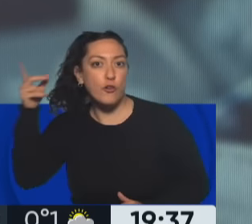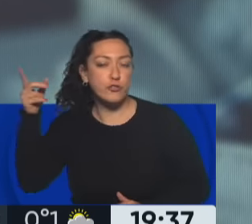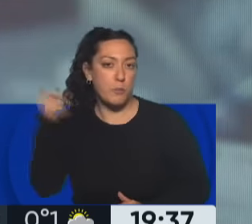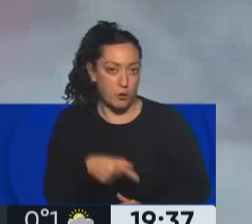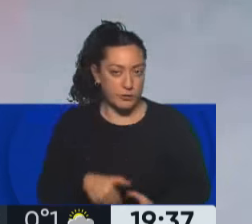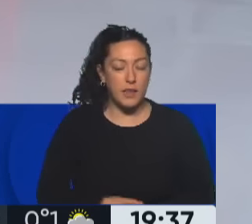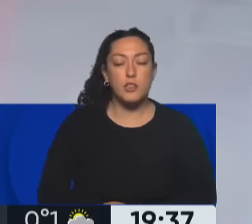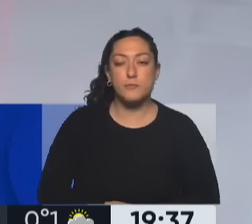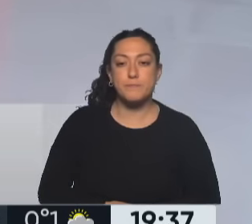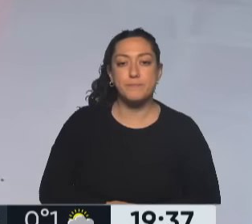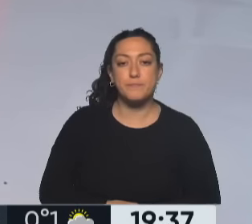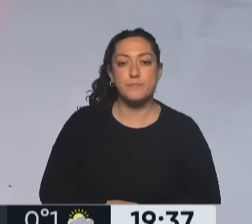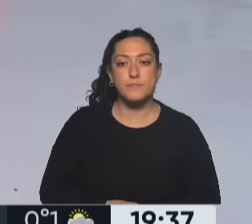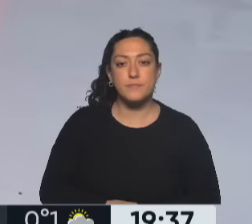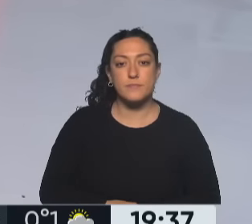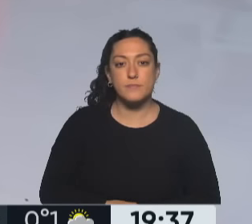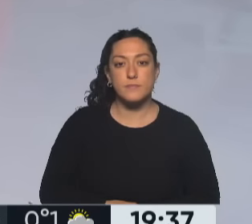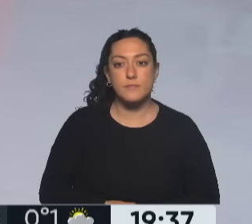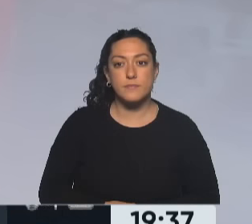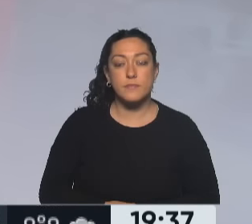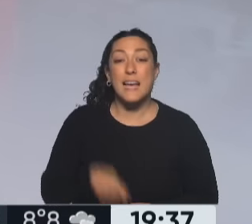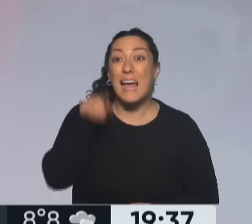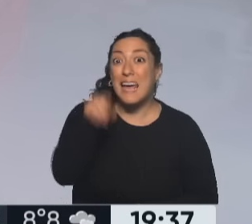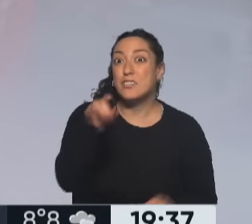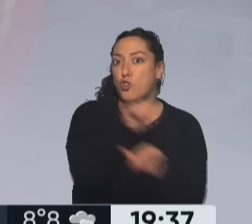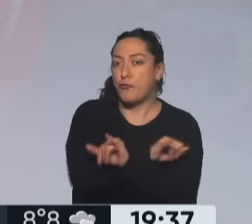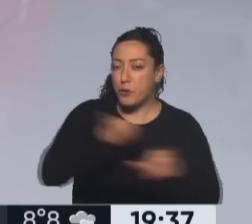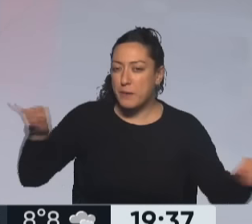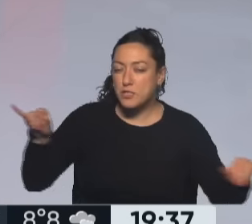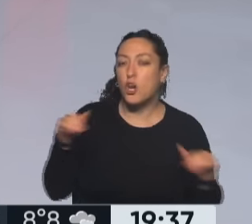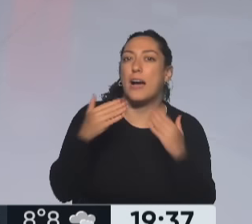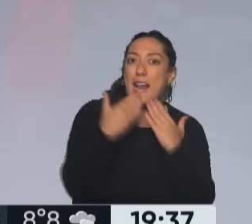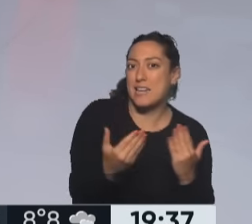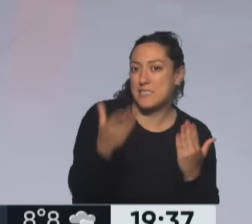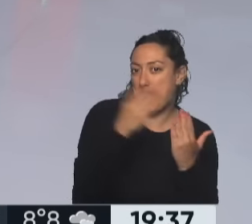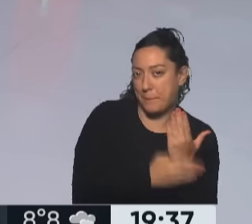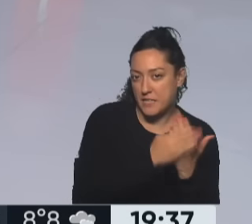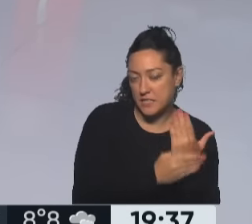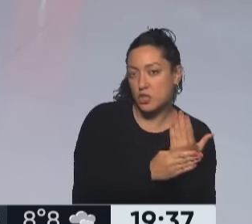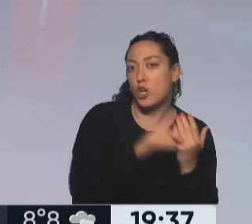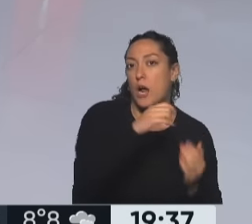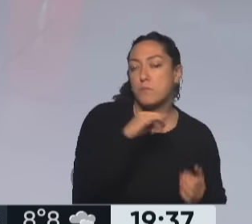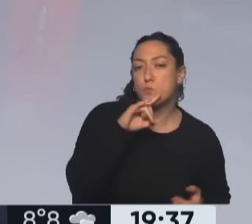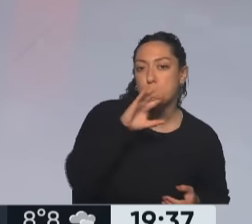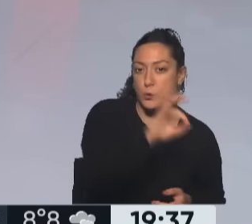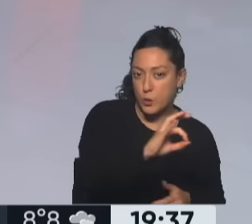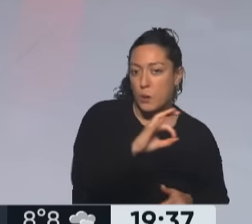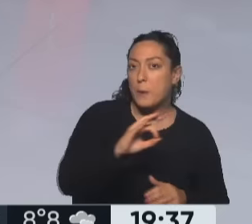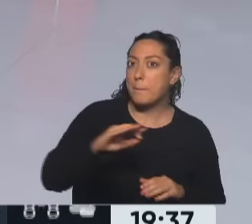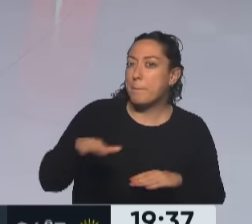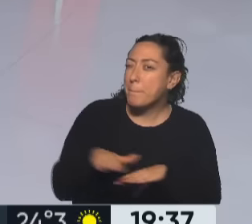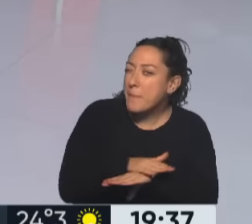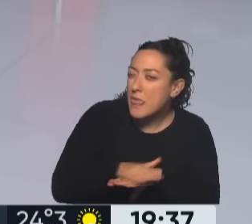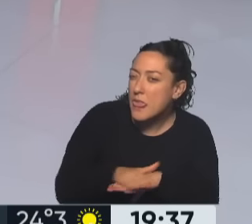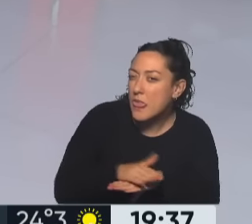lo vemos a lo largo de la serie, este dato que logró el ministro de Economía, Luis Caputo, es casi el más bajo en